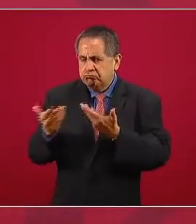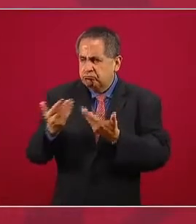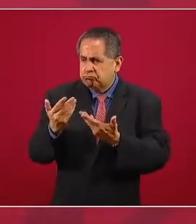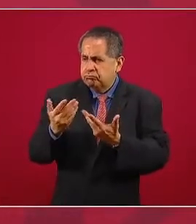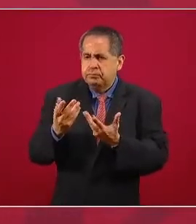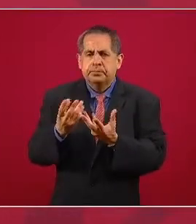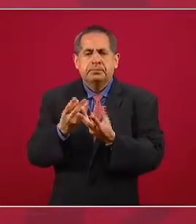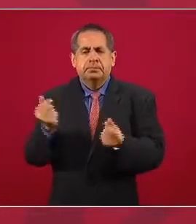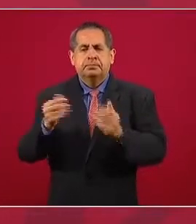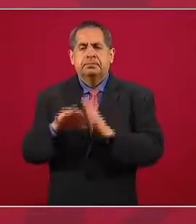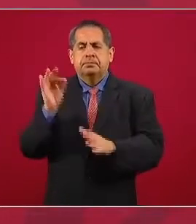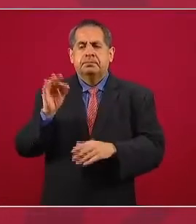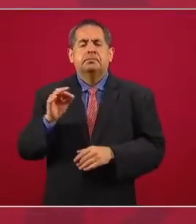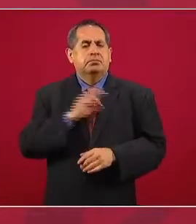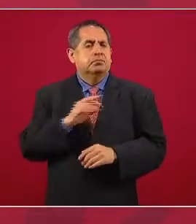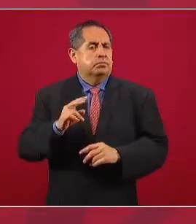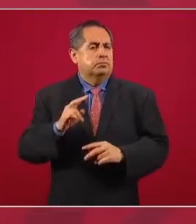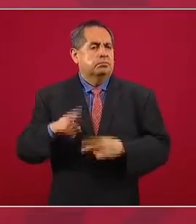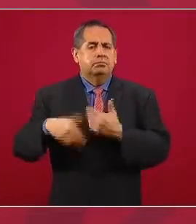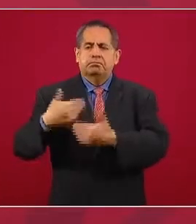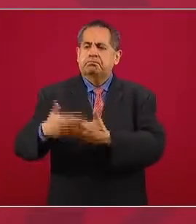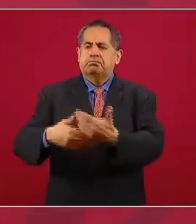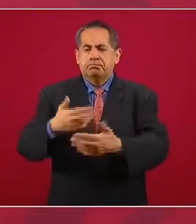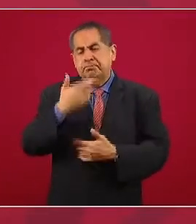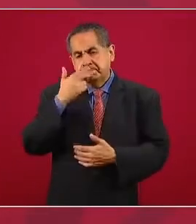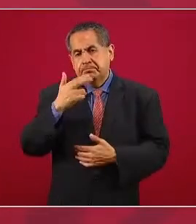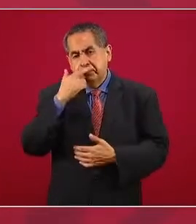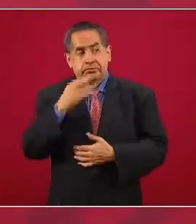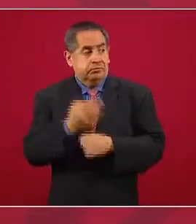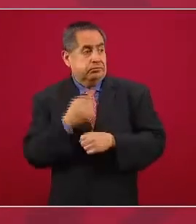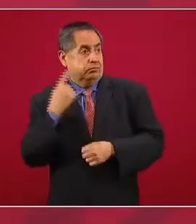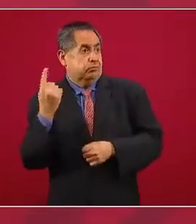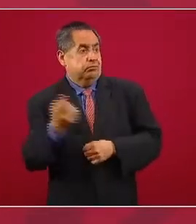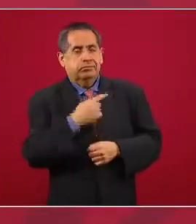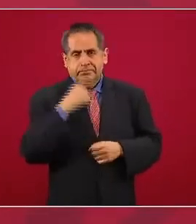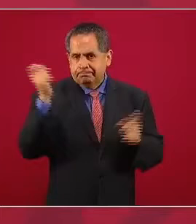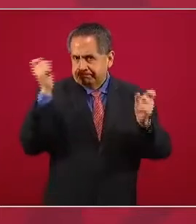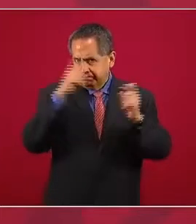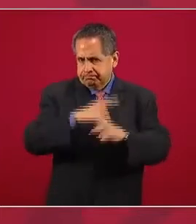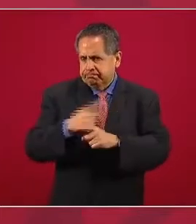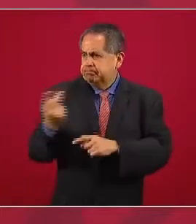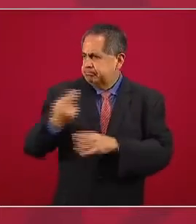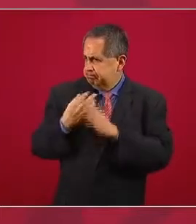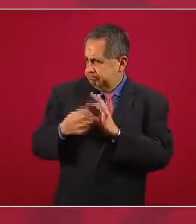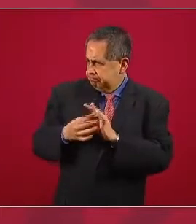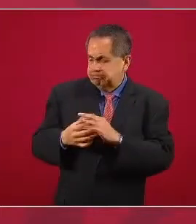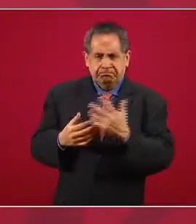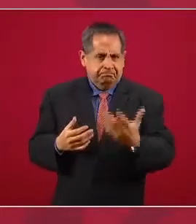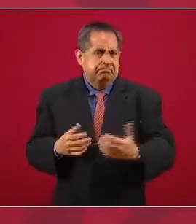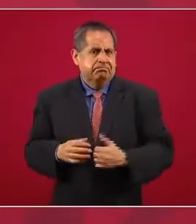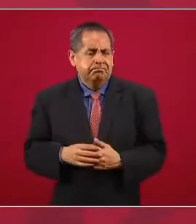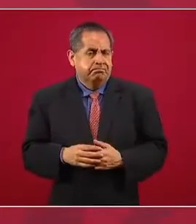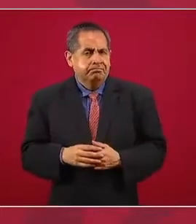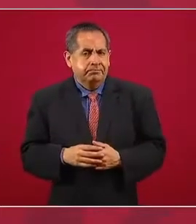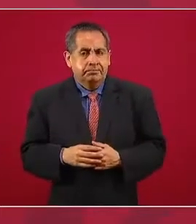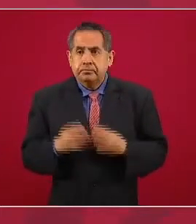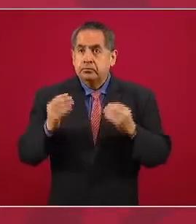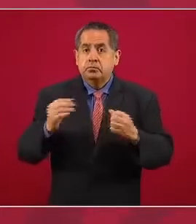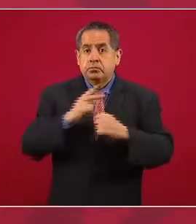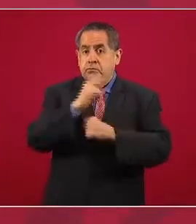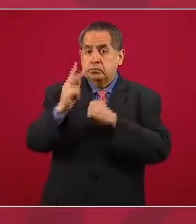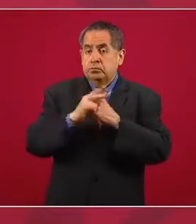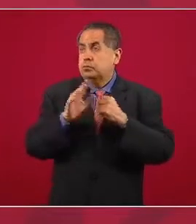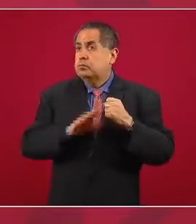cómo poder transitar en una situación que es enormemente compleja. La mayor parte de los